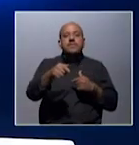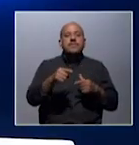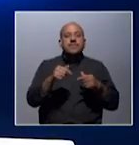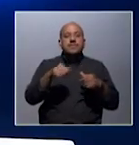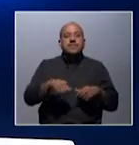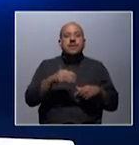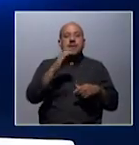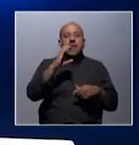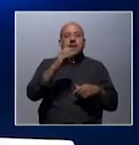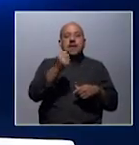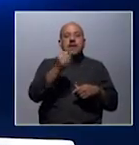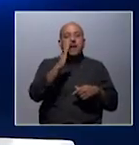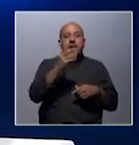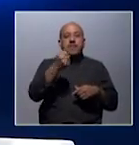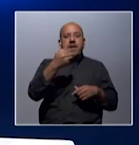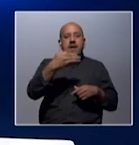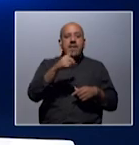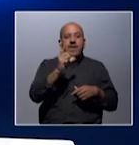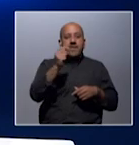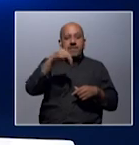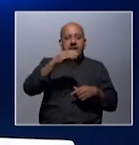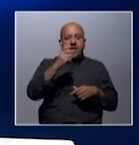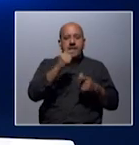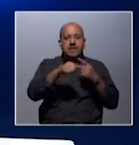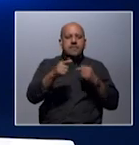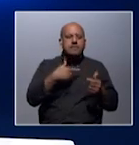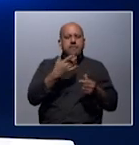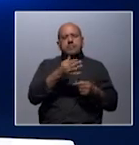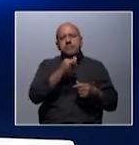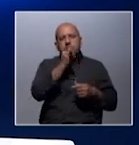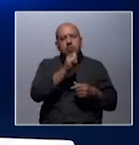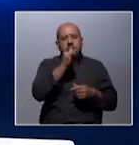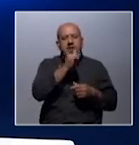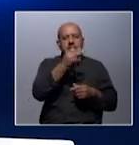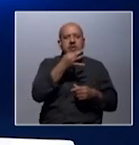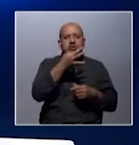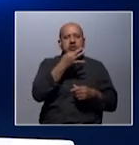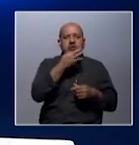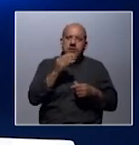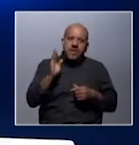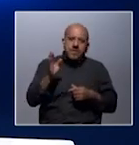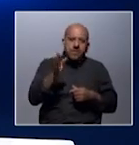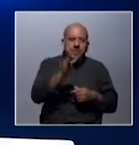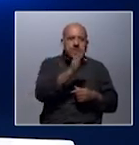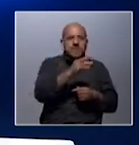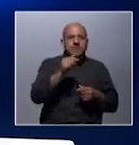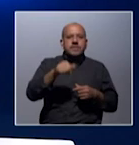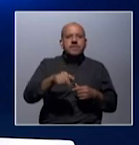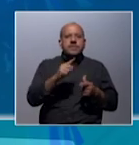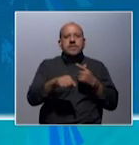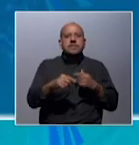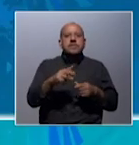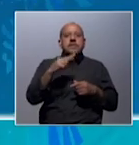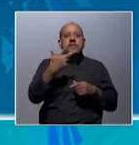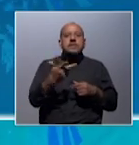Roberto Capablanca, ustedes lo recordarán, un contador de chistes muy famoso que recorría todos los tablados, es la tercera